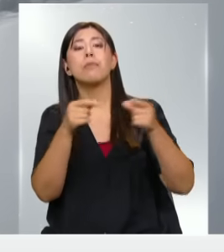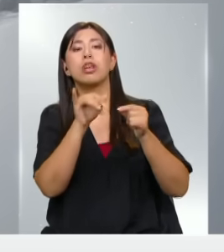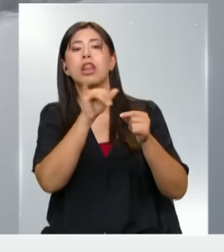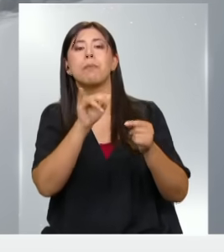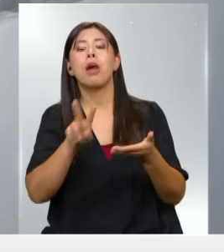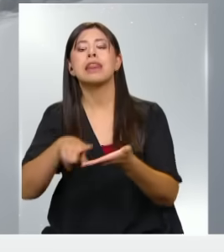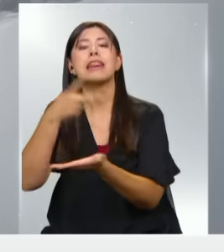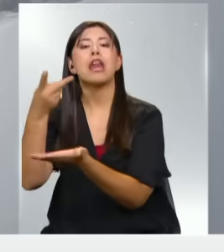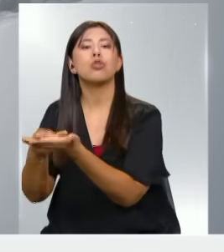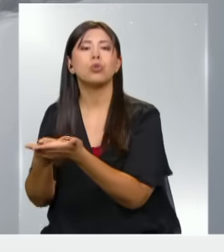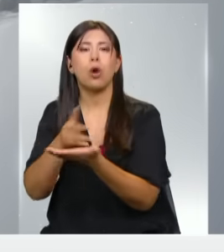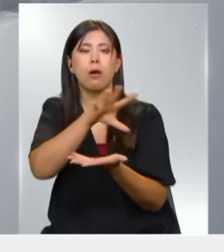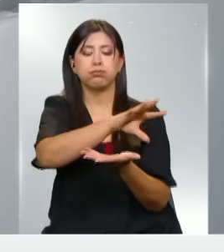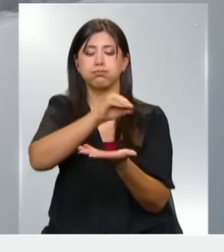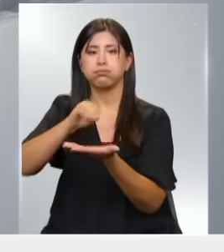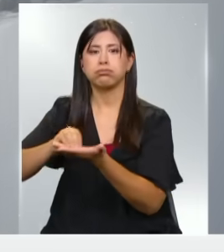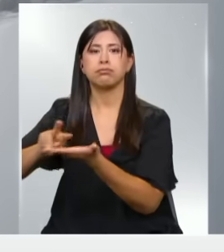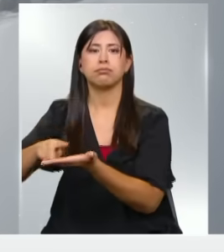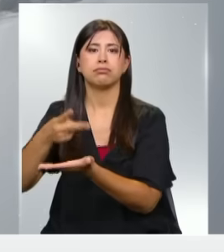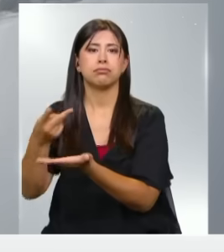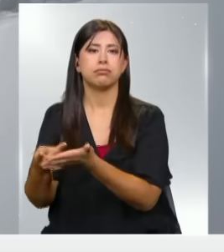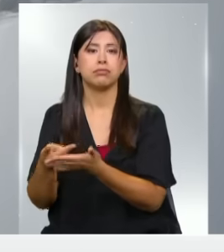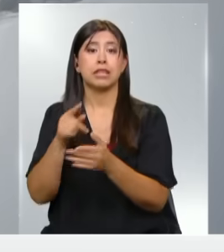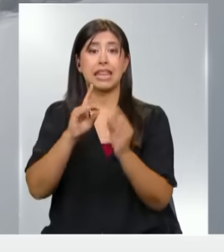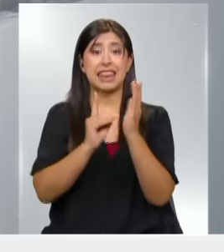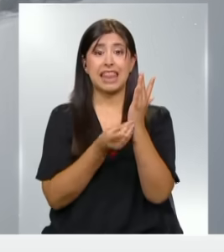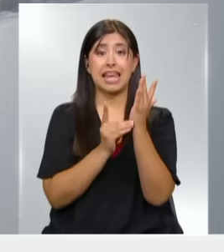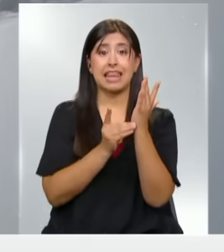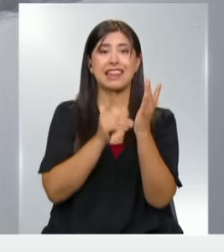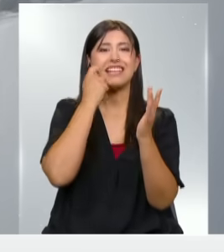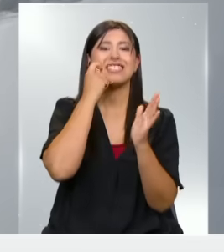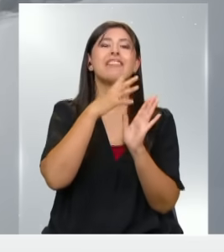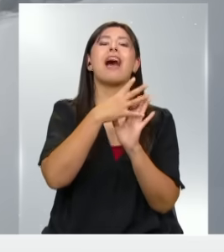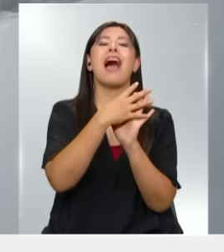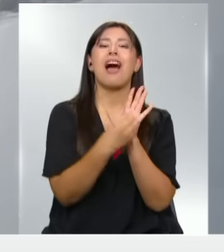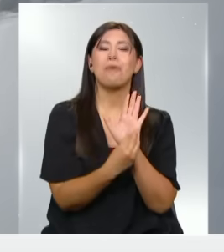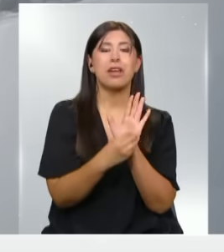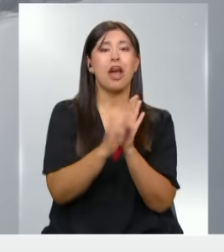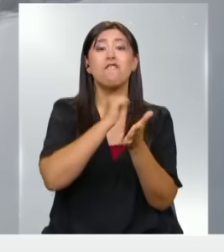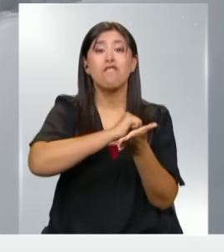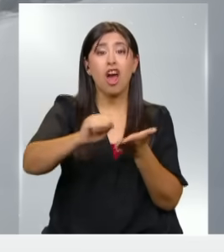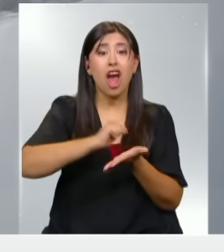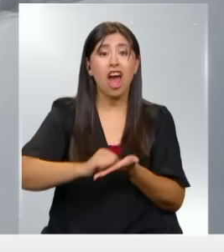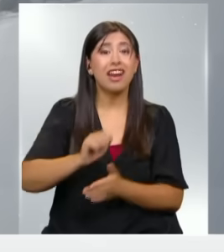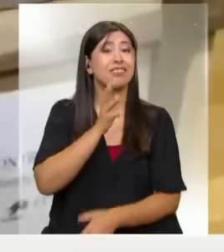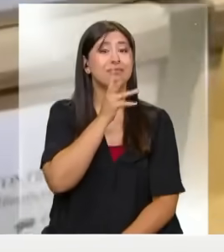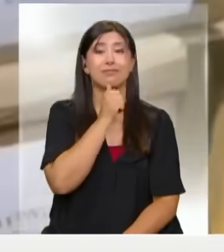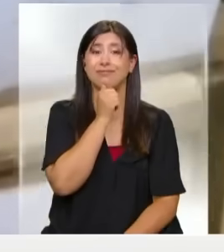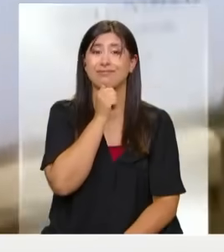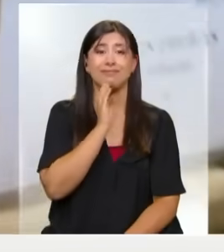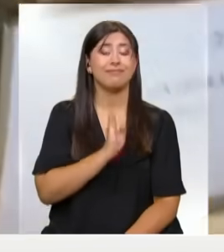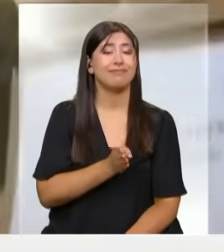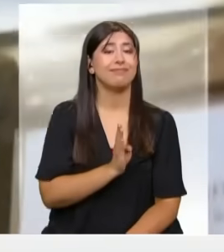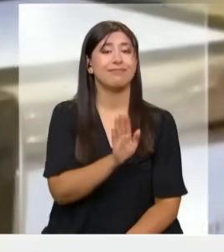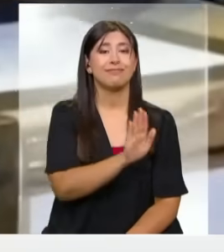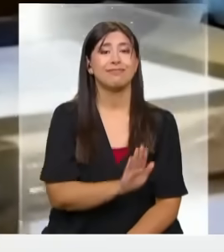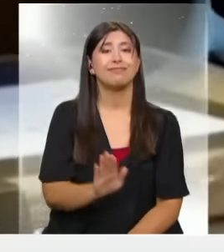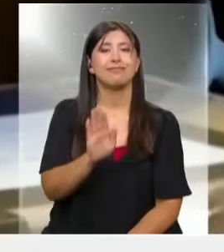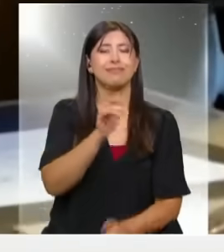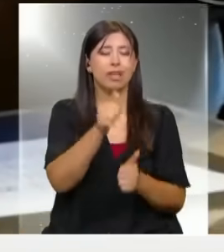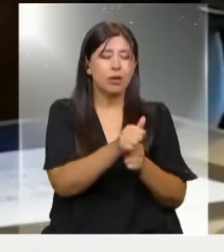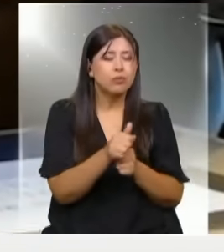un traductor. Todo lo que se hace de manera digital deja una huella que no se borra con el tiempo. Los seguimientos